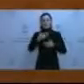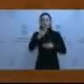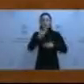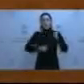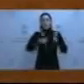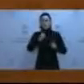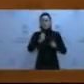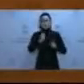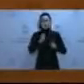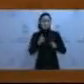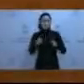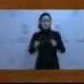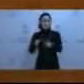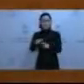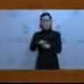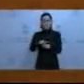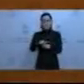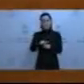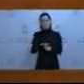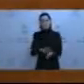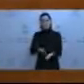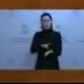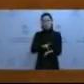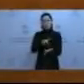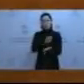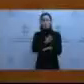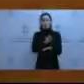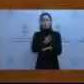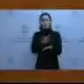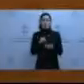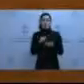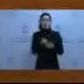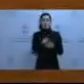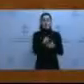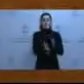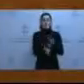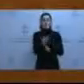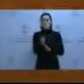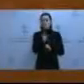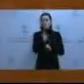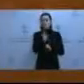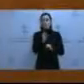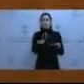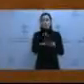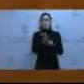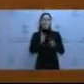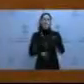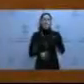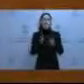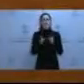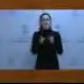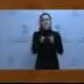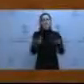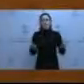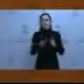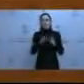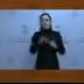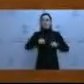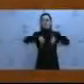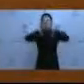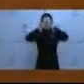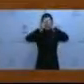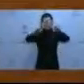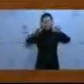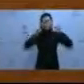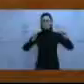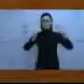de alguna área sanitaria que es cesado recientemente o como gerente del Hospital Universitario